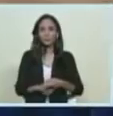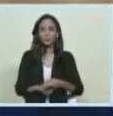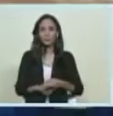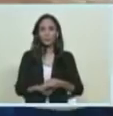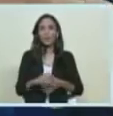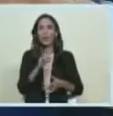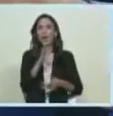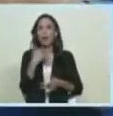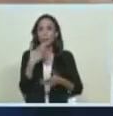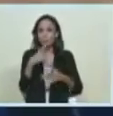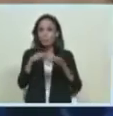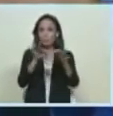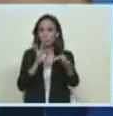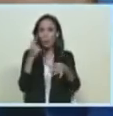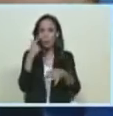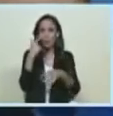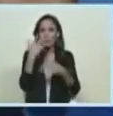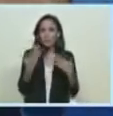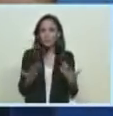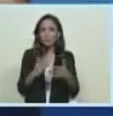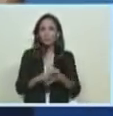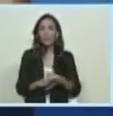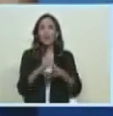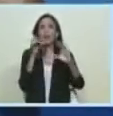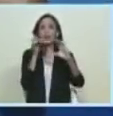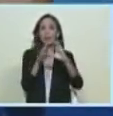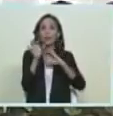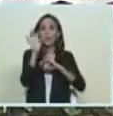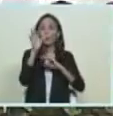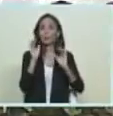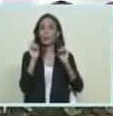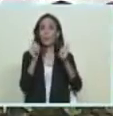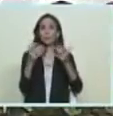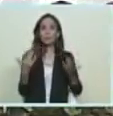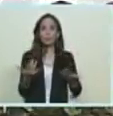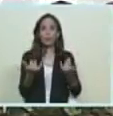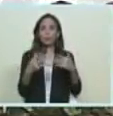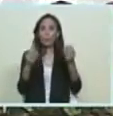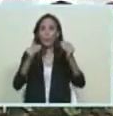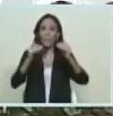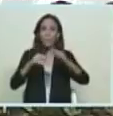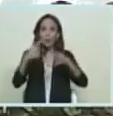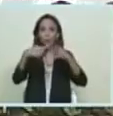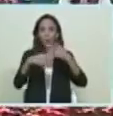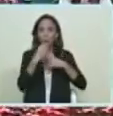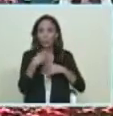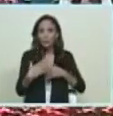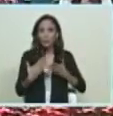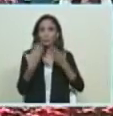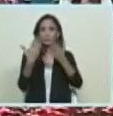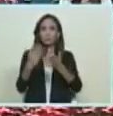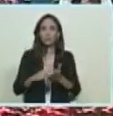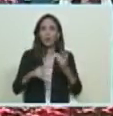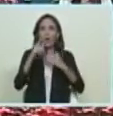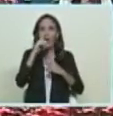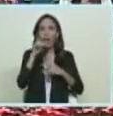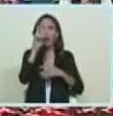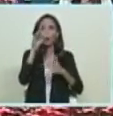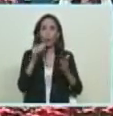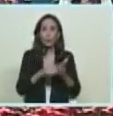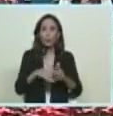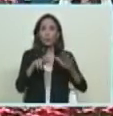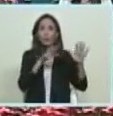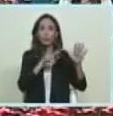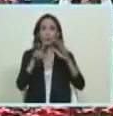Con su permiso. El carnet de la patria apenas empezó. El carnet de la patria en el 2018 lo que trae